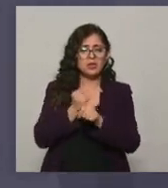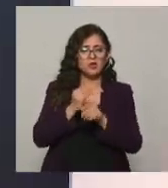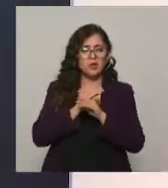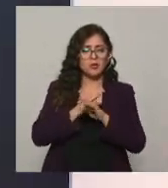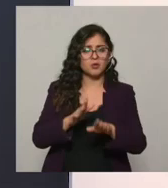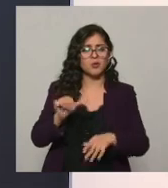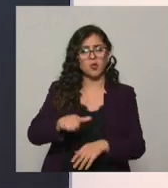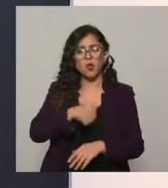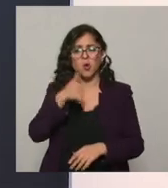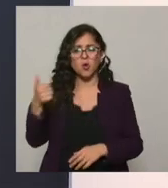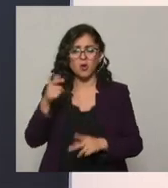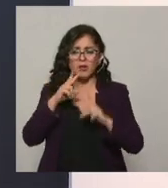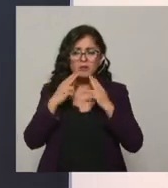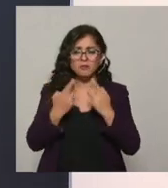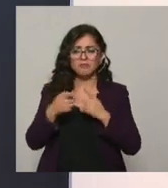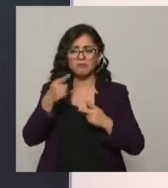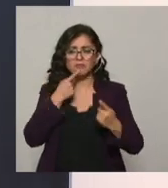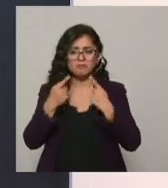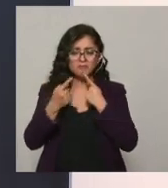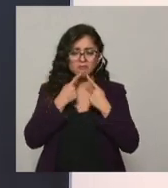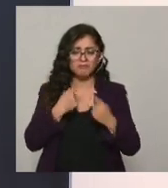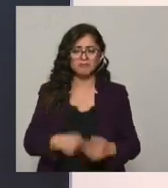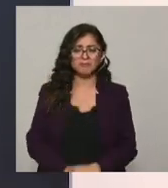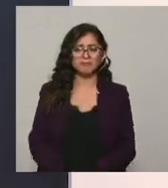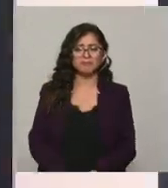con otra mesa de análisis. Ya volvemos.